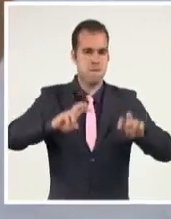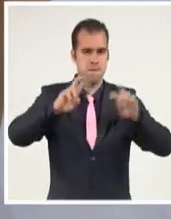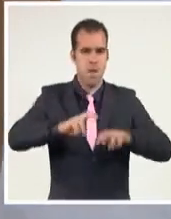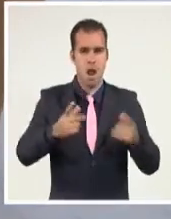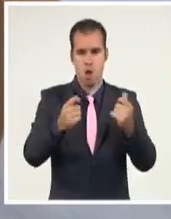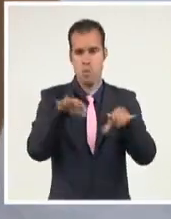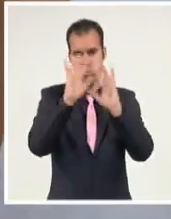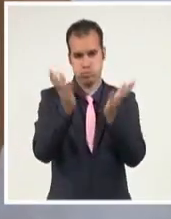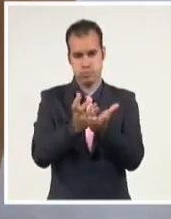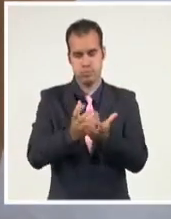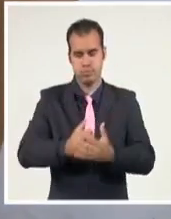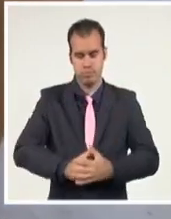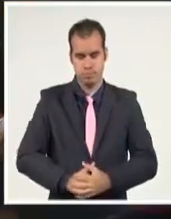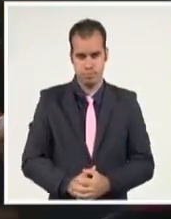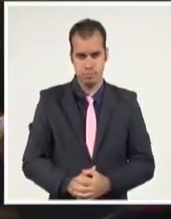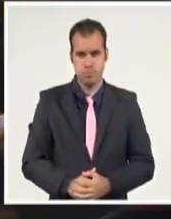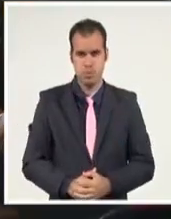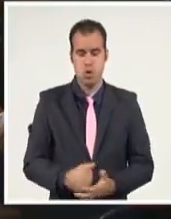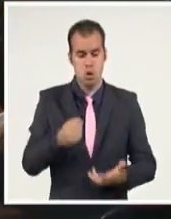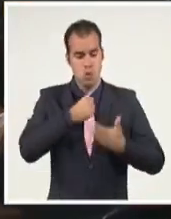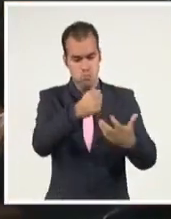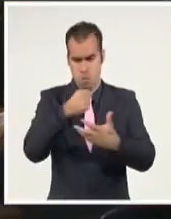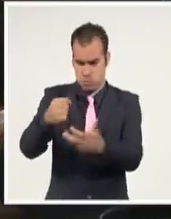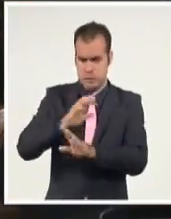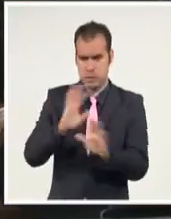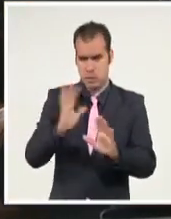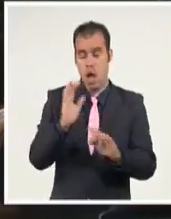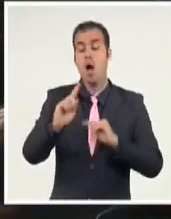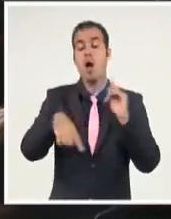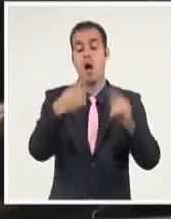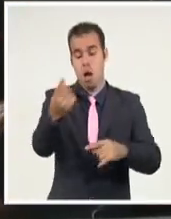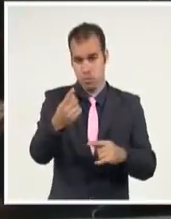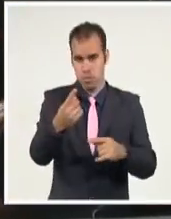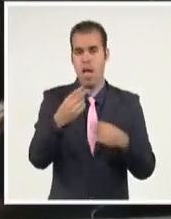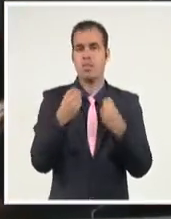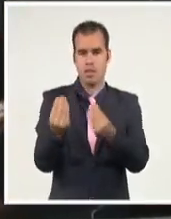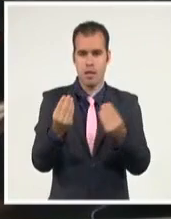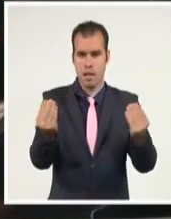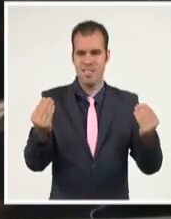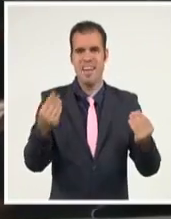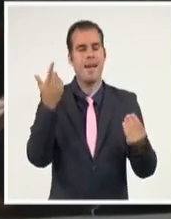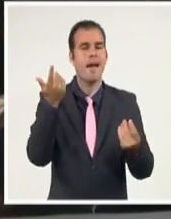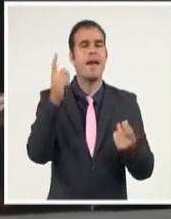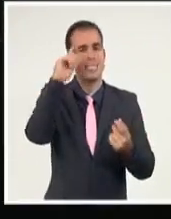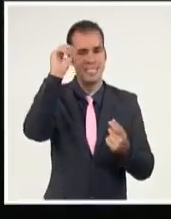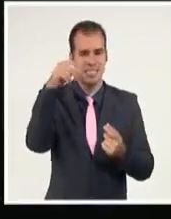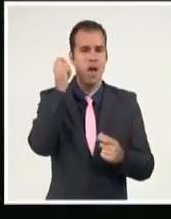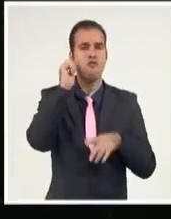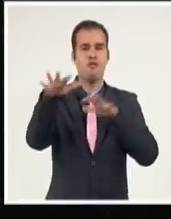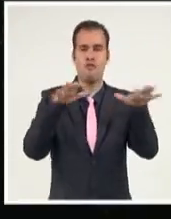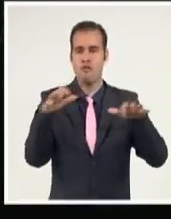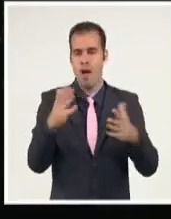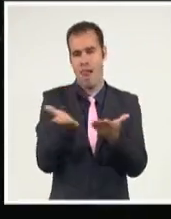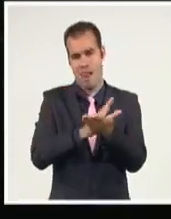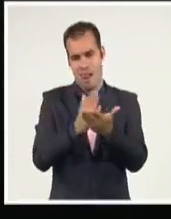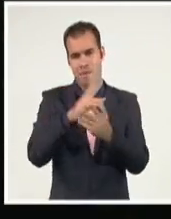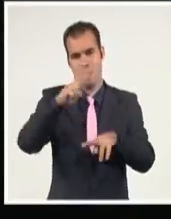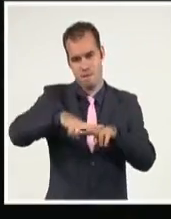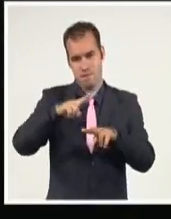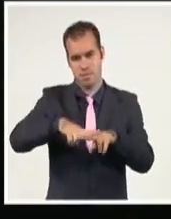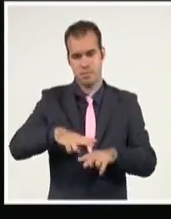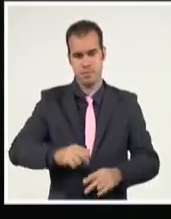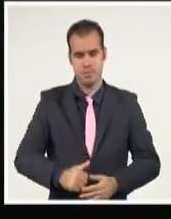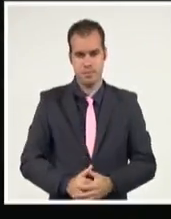Economía Mundial. Los premios serán entregados en la próxima edición de la Feria Internacional del Libro de La Habana. Gabriela Sánchez,